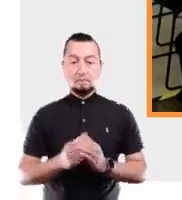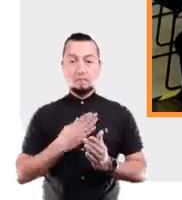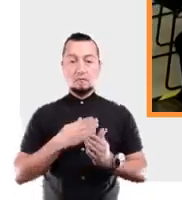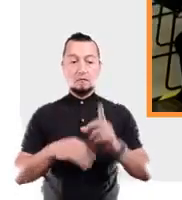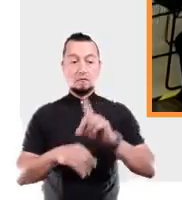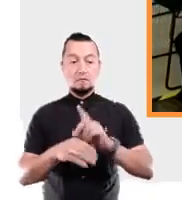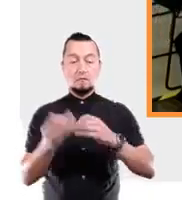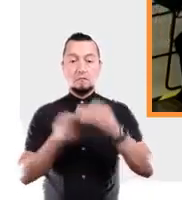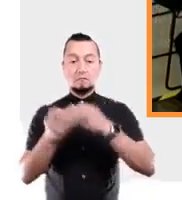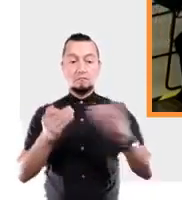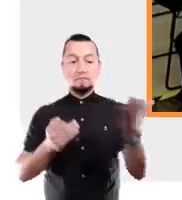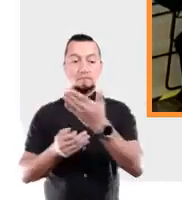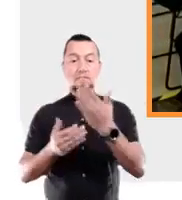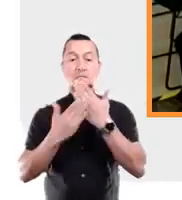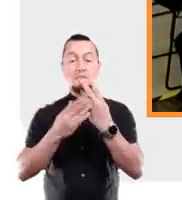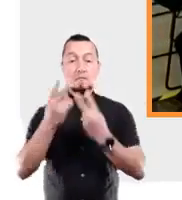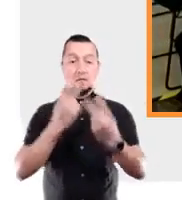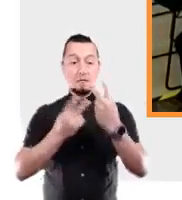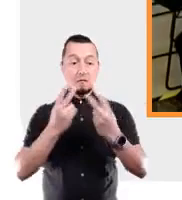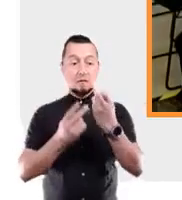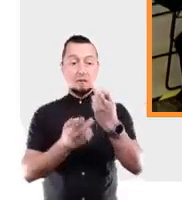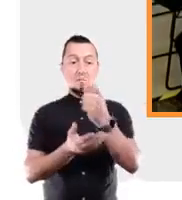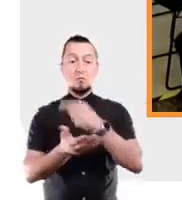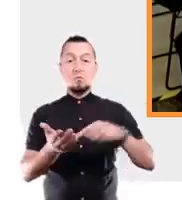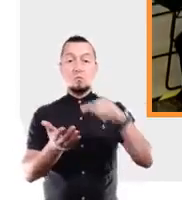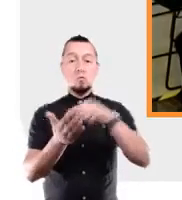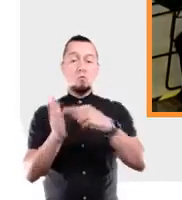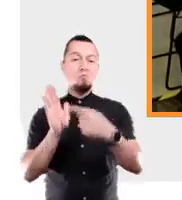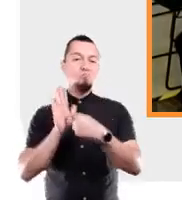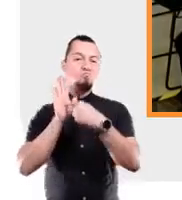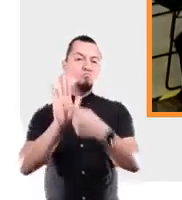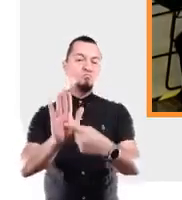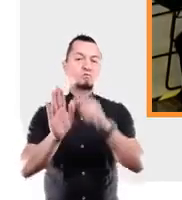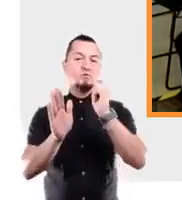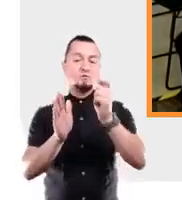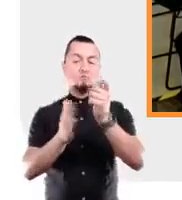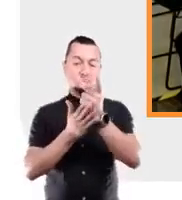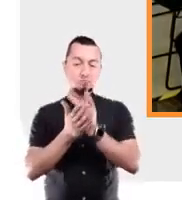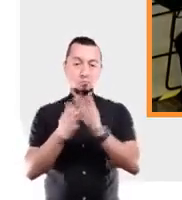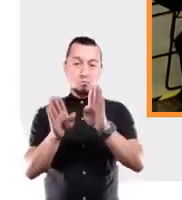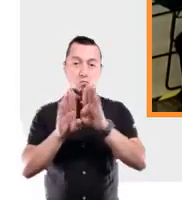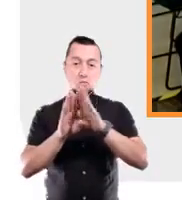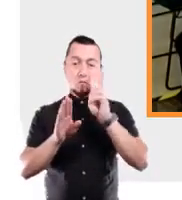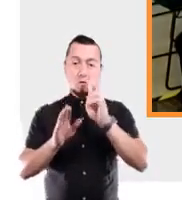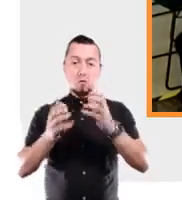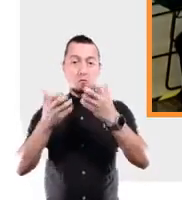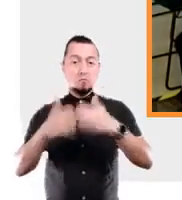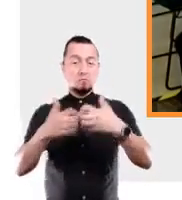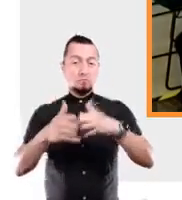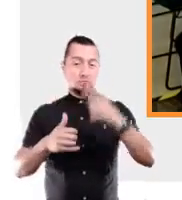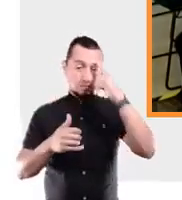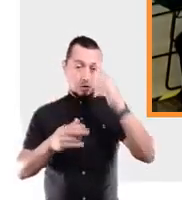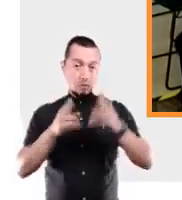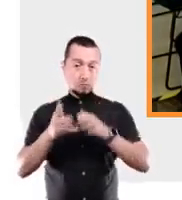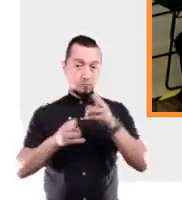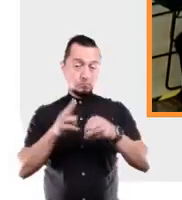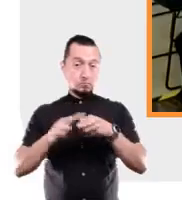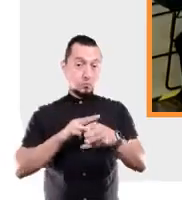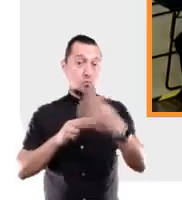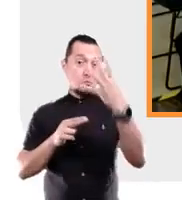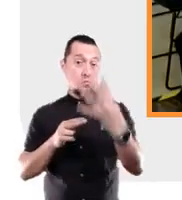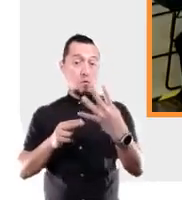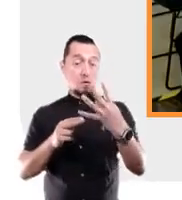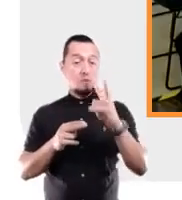Sean bienvenidos a esta presentación sobre el proceso de fabricación del material rodante para la línea 4 de Mitren